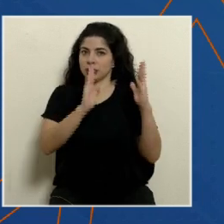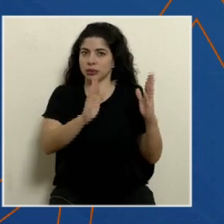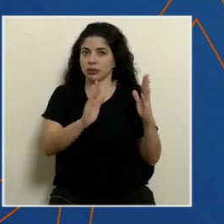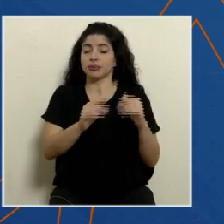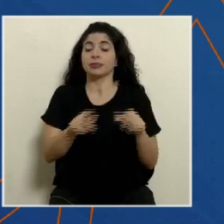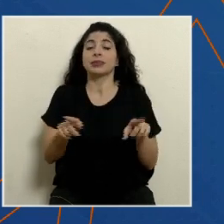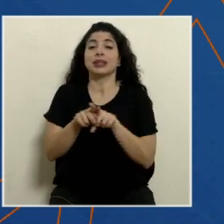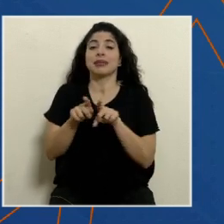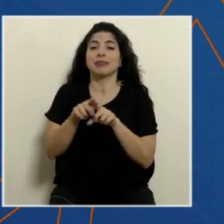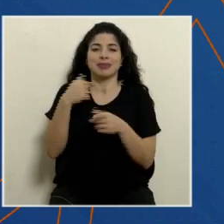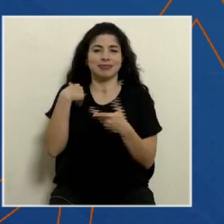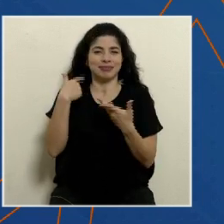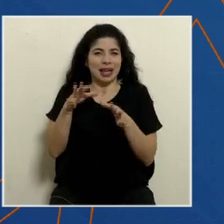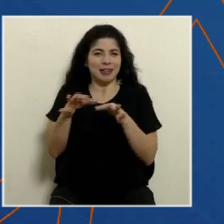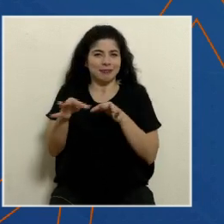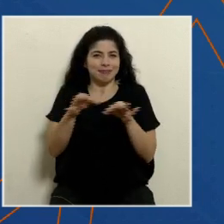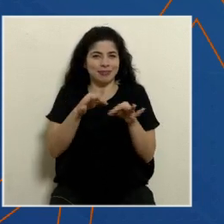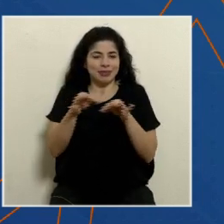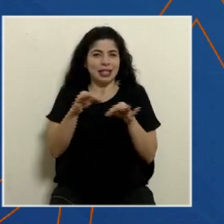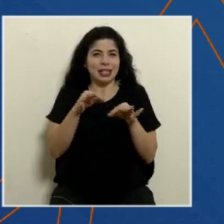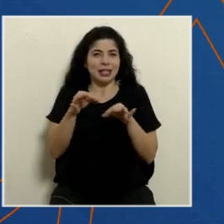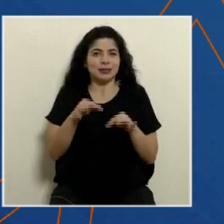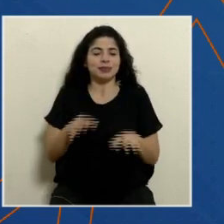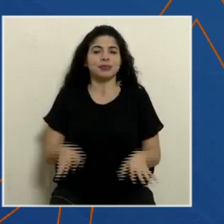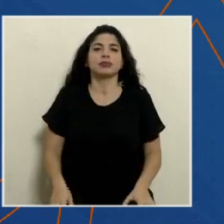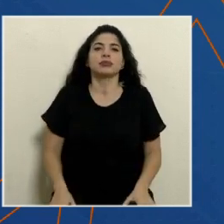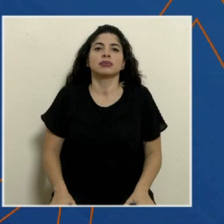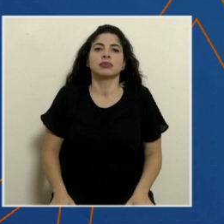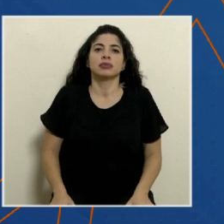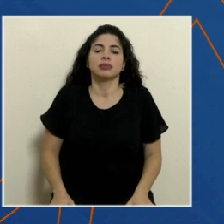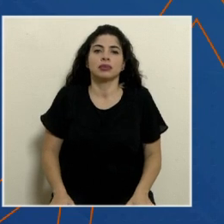de acuerdo a la distribución de